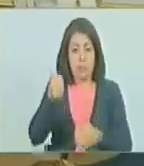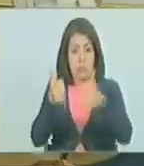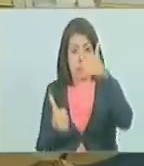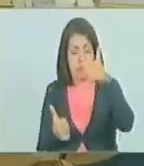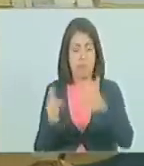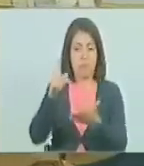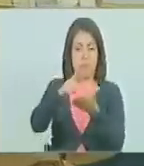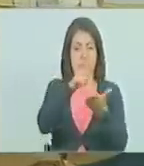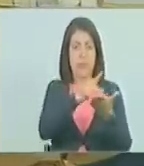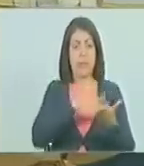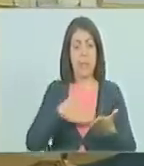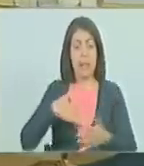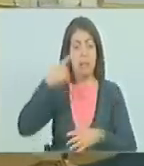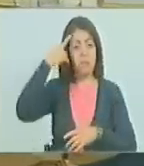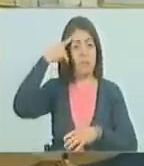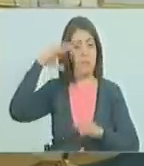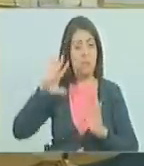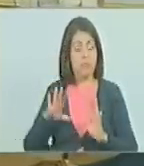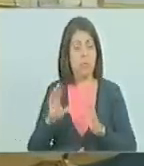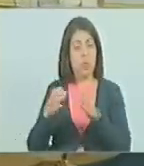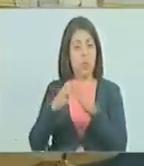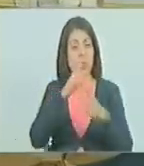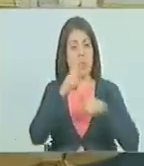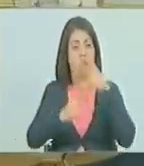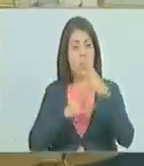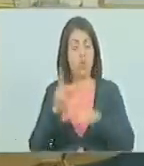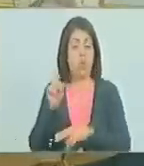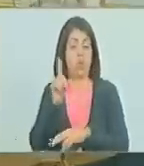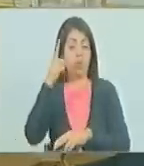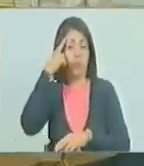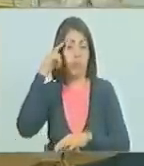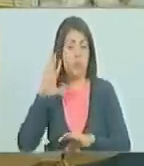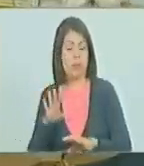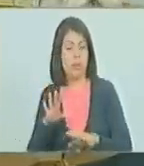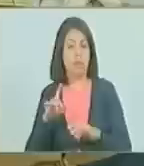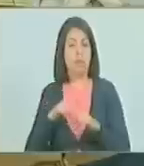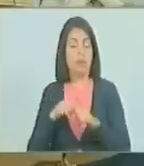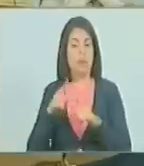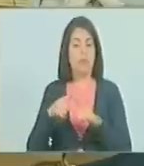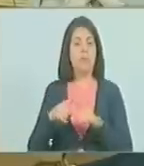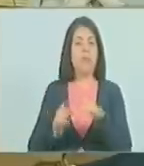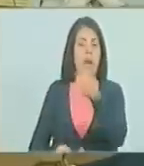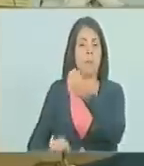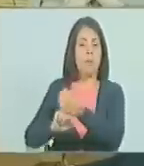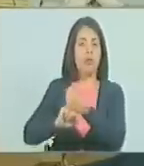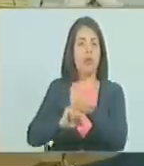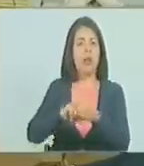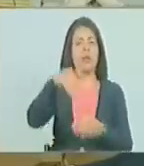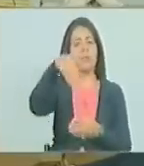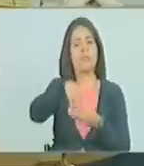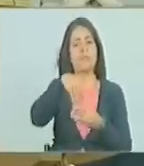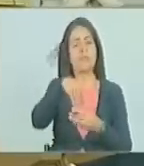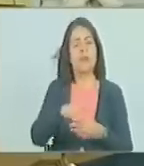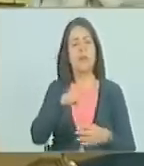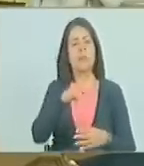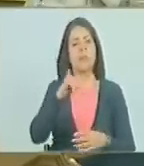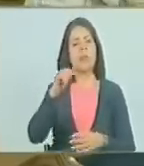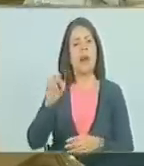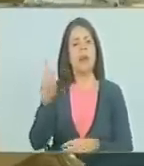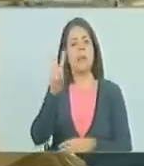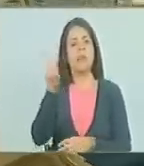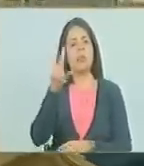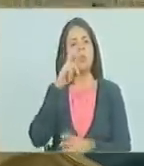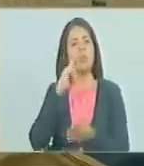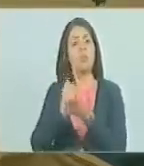precandidatos que quién sabe si sus partidos o quién sabe si desde una curul apoyaron la aplicación del TIAR en Venezuela. Y hay